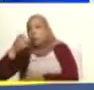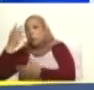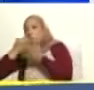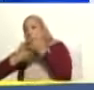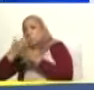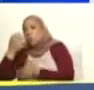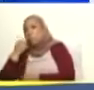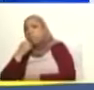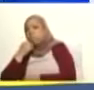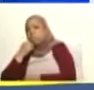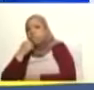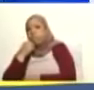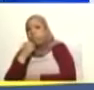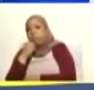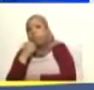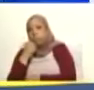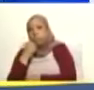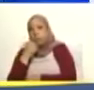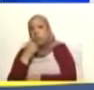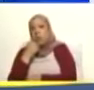para lanzar estiércol